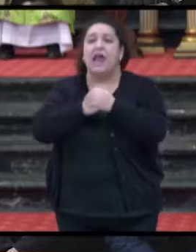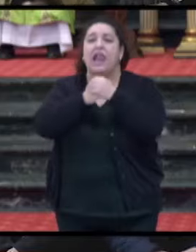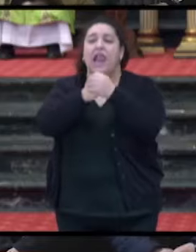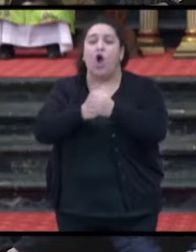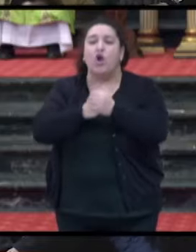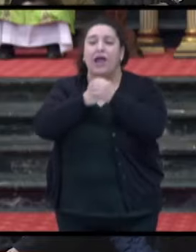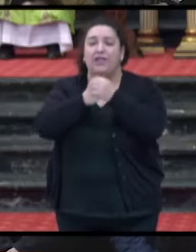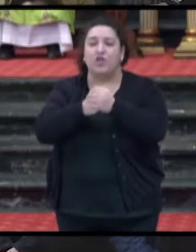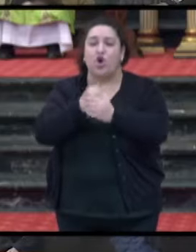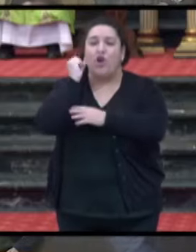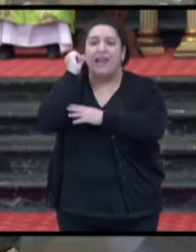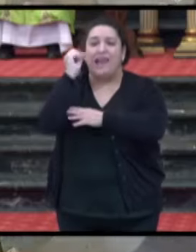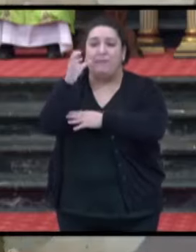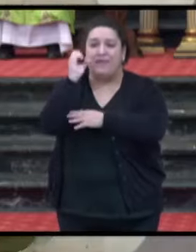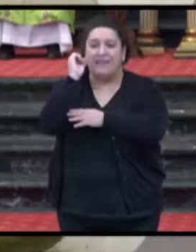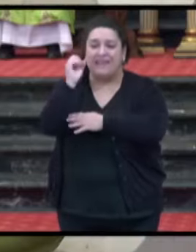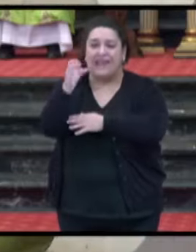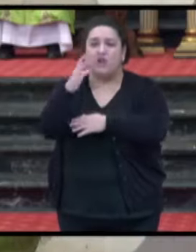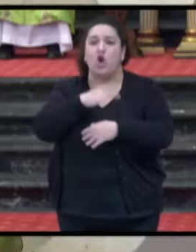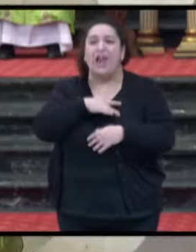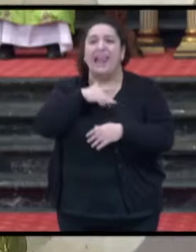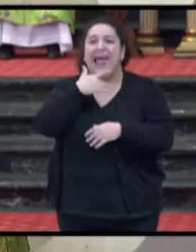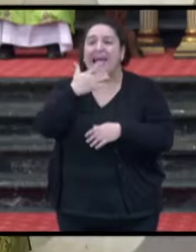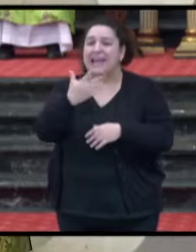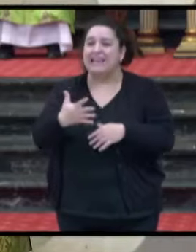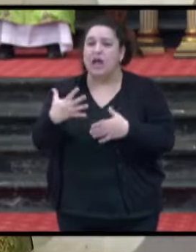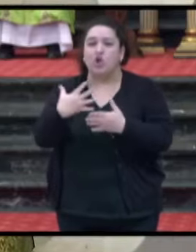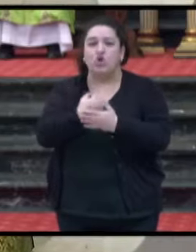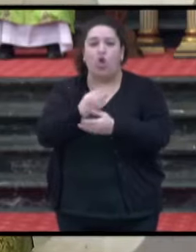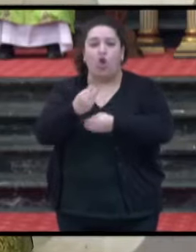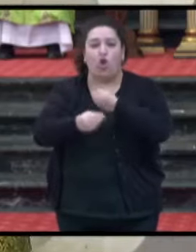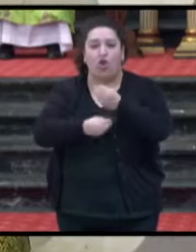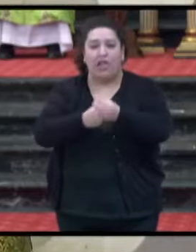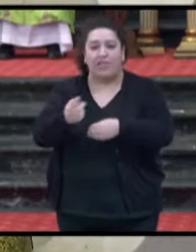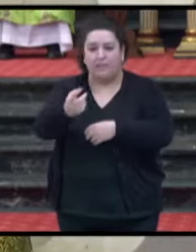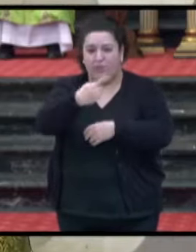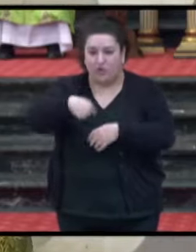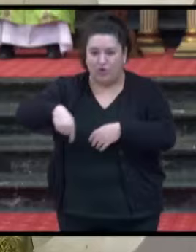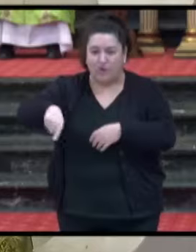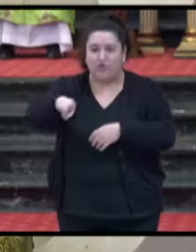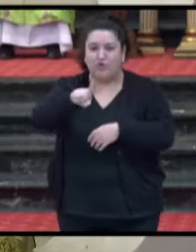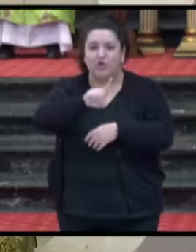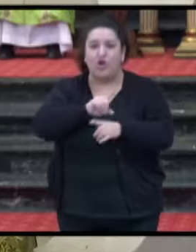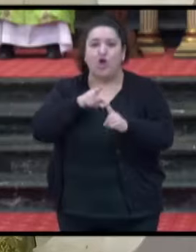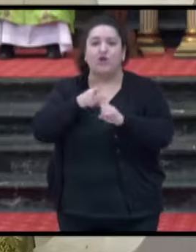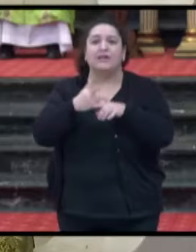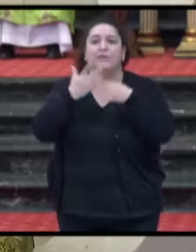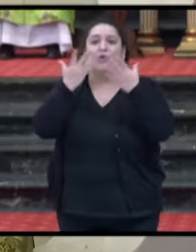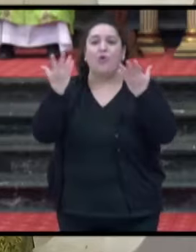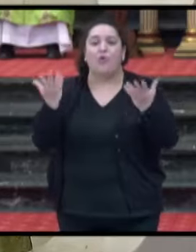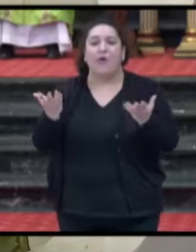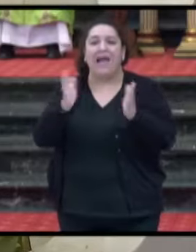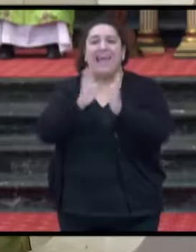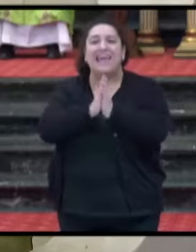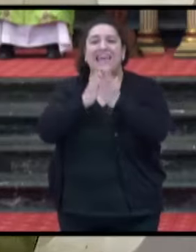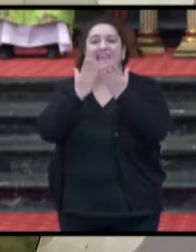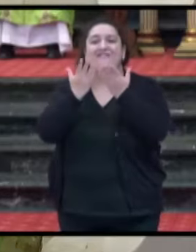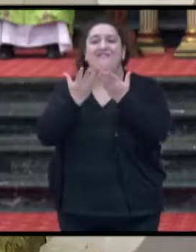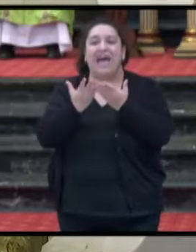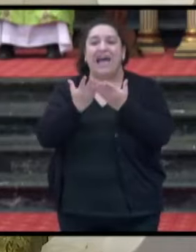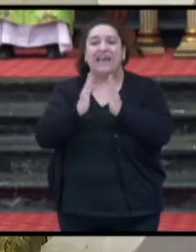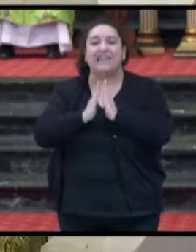predicación la Caridad todo lo que hagamos sea para anunciar el evangelio Ay de